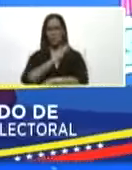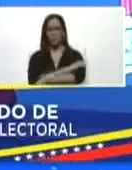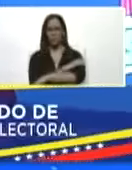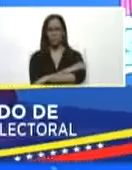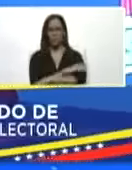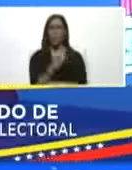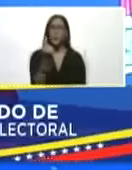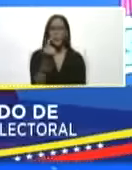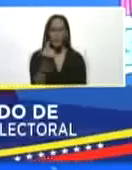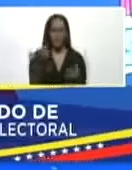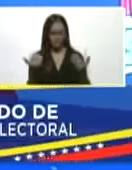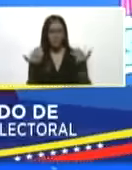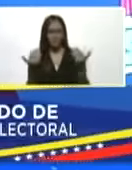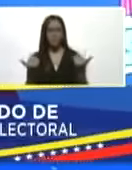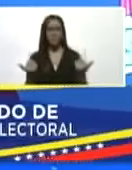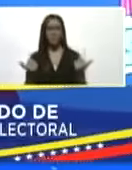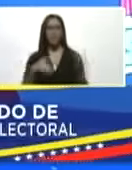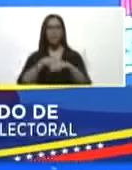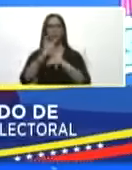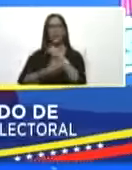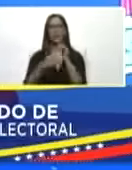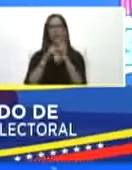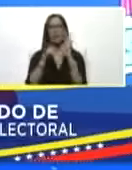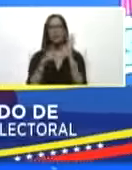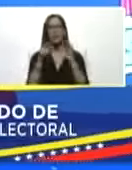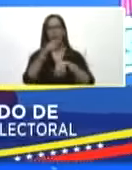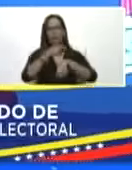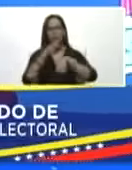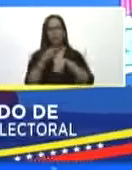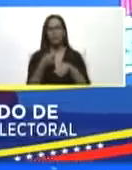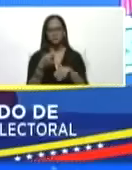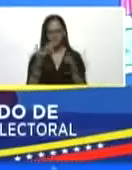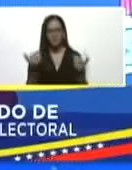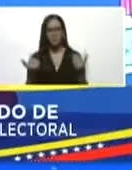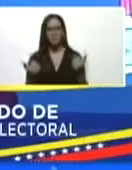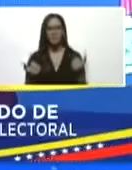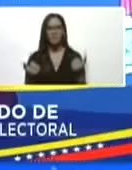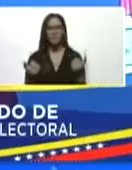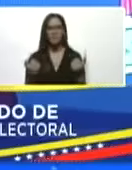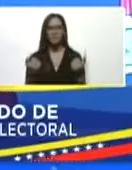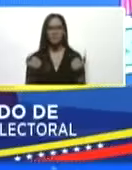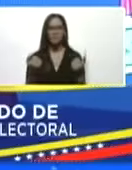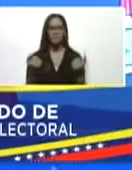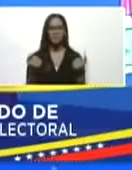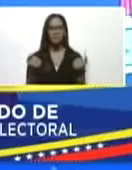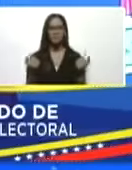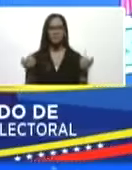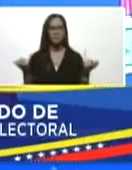Un solo de los patarucos que tenga un programa de gobierno, dígame.